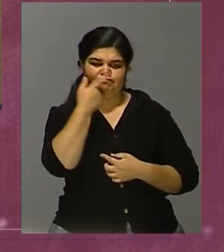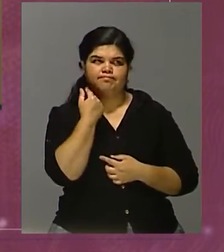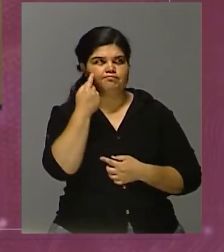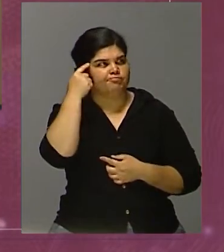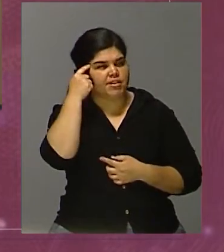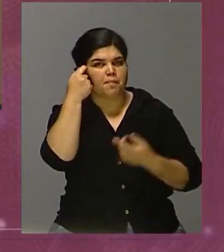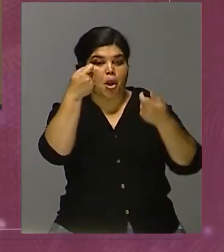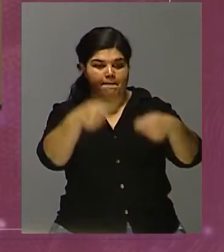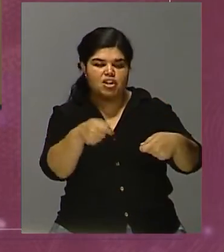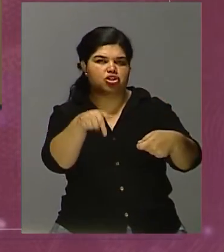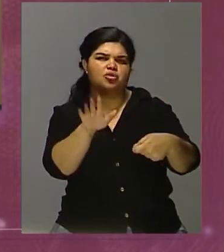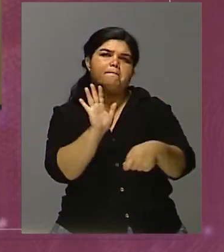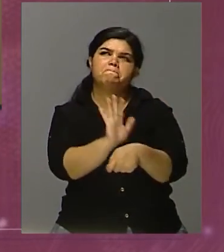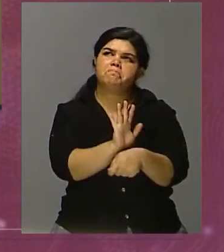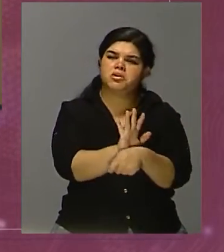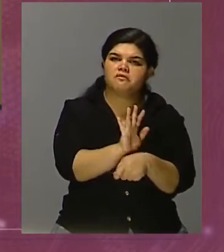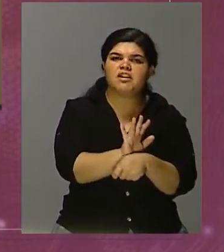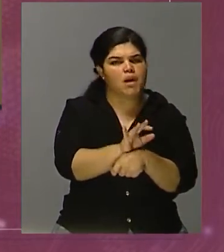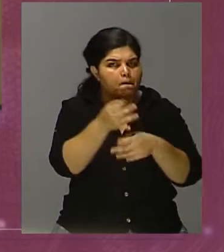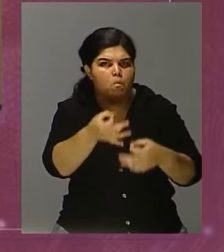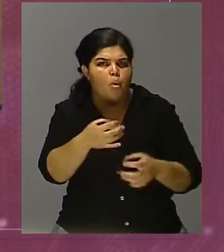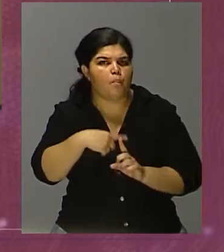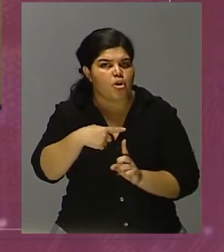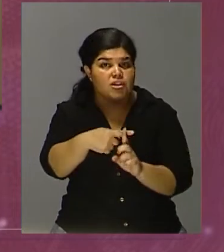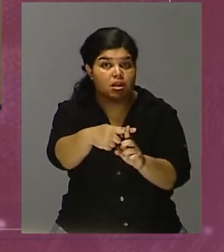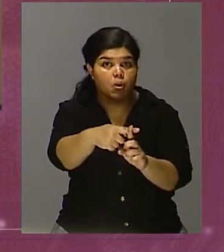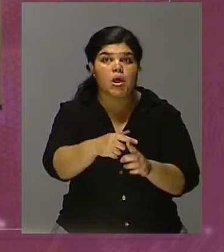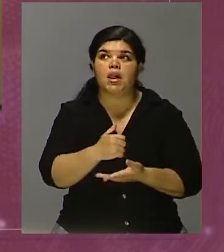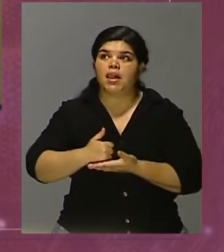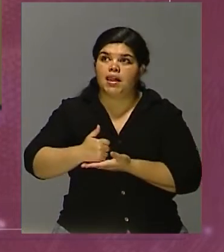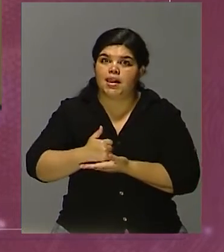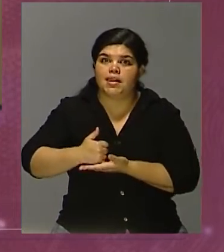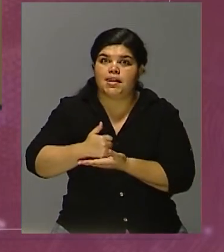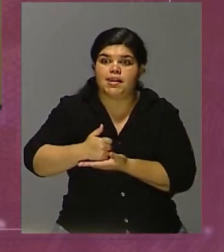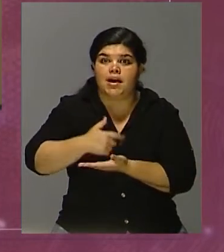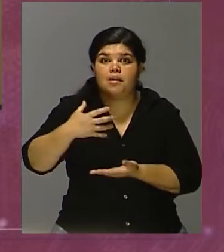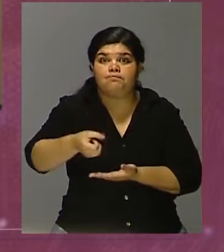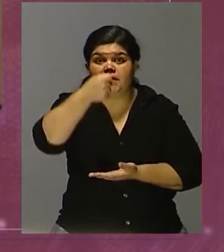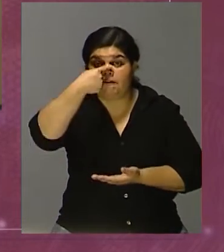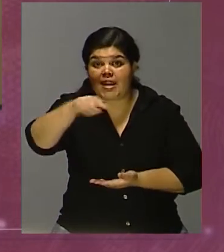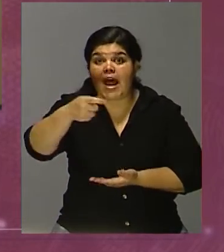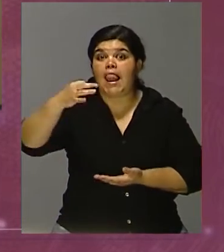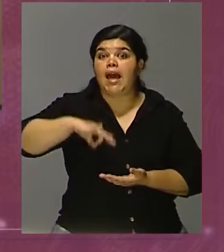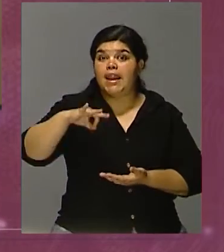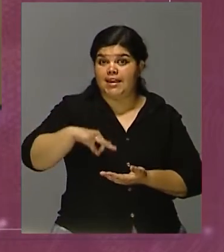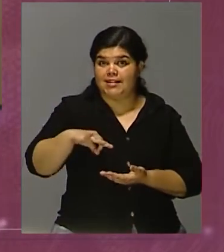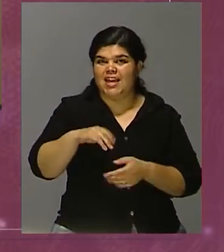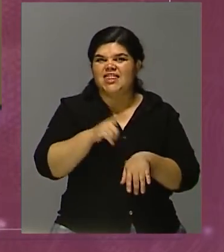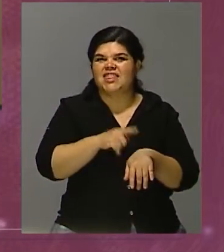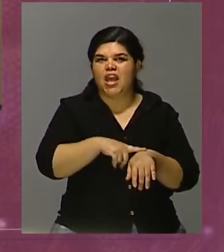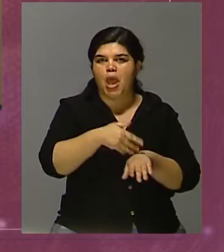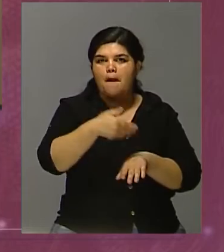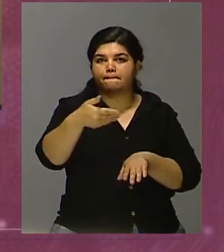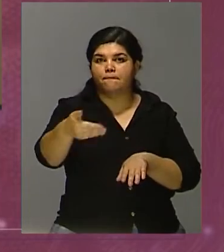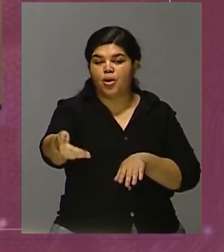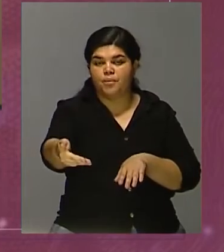que le va a ir mal, siempre piensa que le va a ir bien y está esperando ese momento. Entiendo que de acuerdo a dónde vamos a invertir es el tiempo en el cual